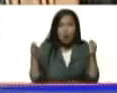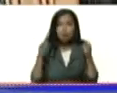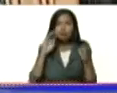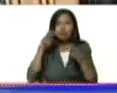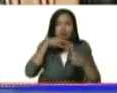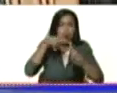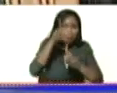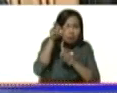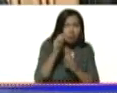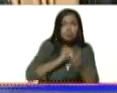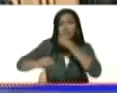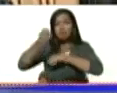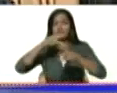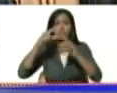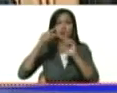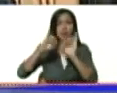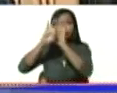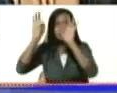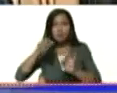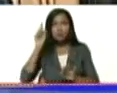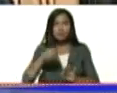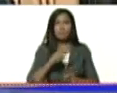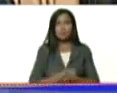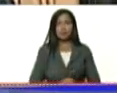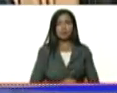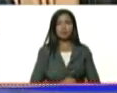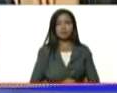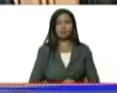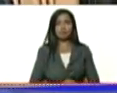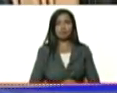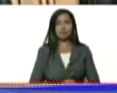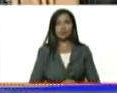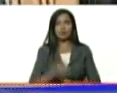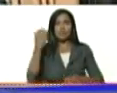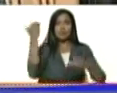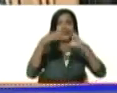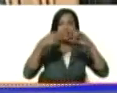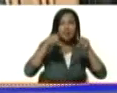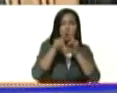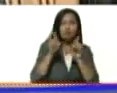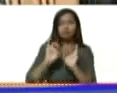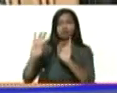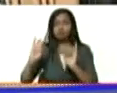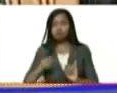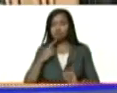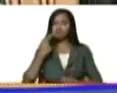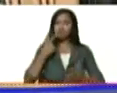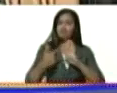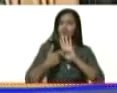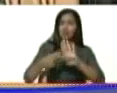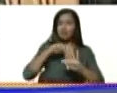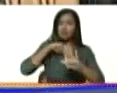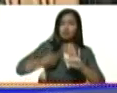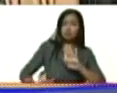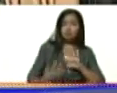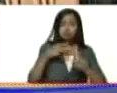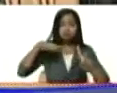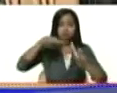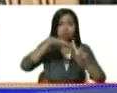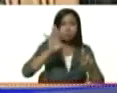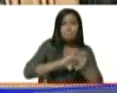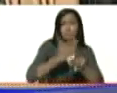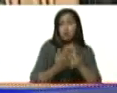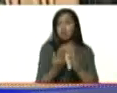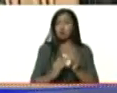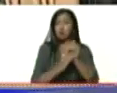perseguidos por defender la palabra de nuestro Señor Jesucristo, su mensaje y su ejemplo. A nosotros se nos persigue no solo como